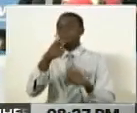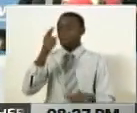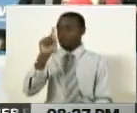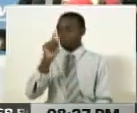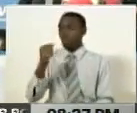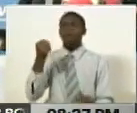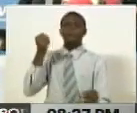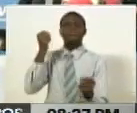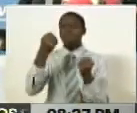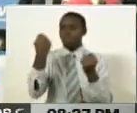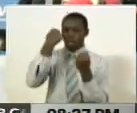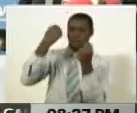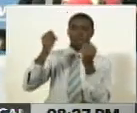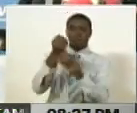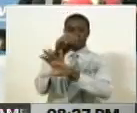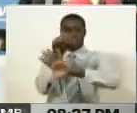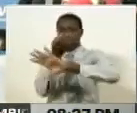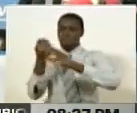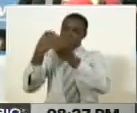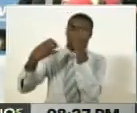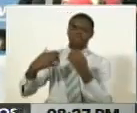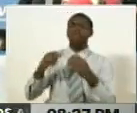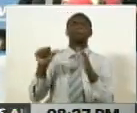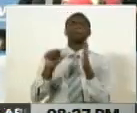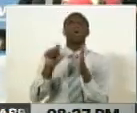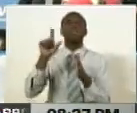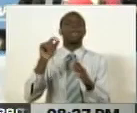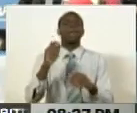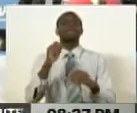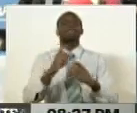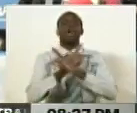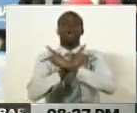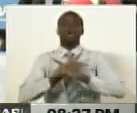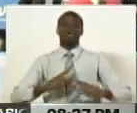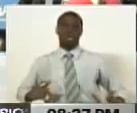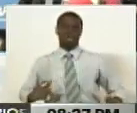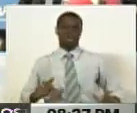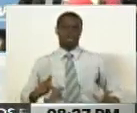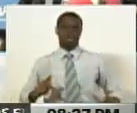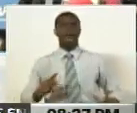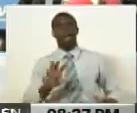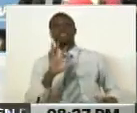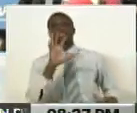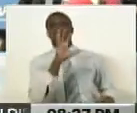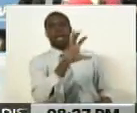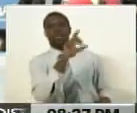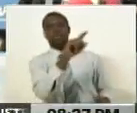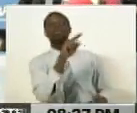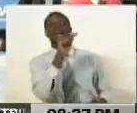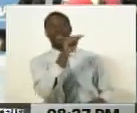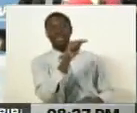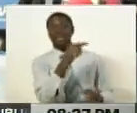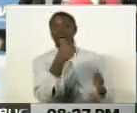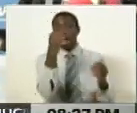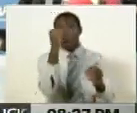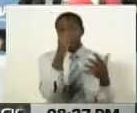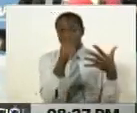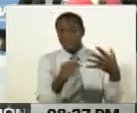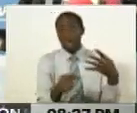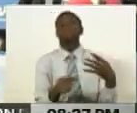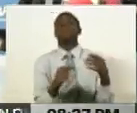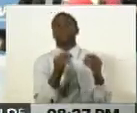en el estado Portuguesa. Informo de ello también.